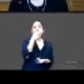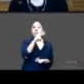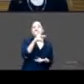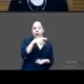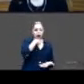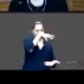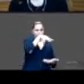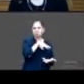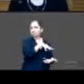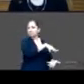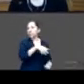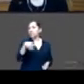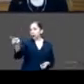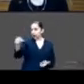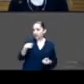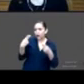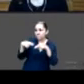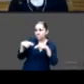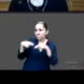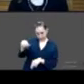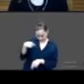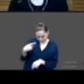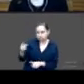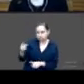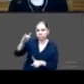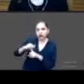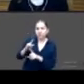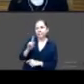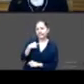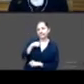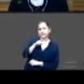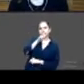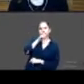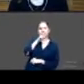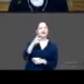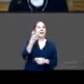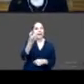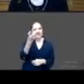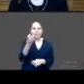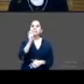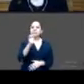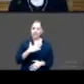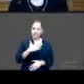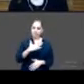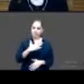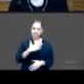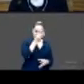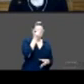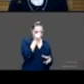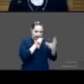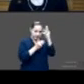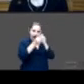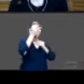Entonces, la autonomía progresiva nos da esta mirada para poder reconocer a las personas, niñas, adolescentes y jóvenes con este progreso en las